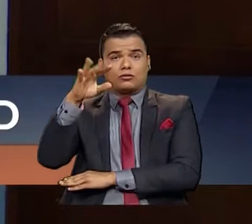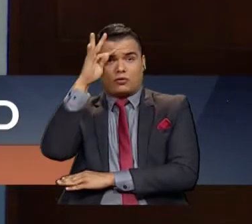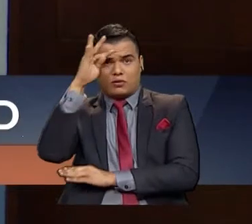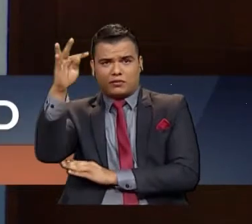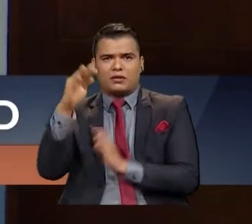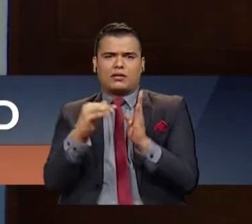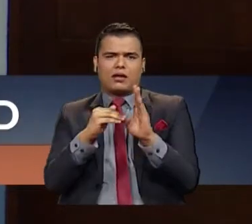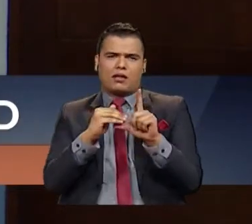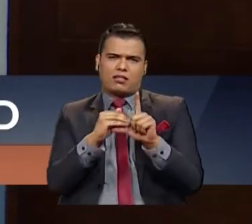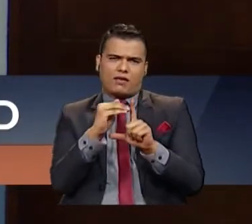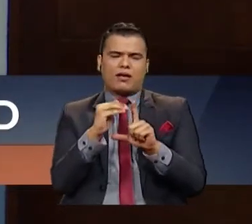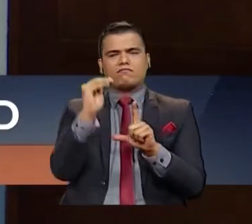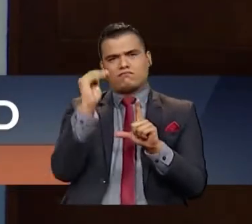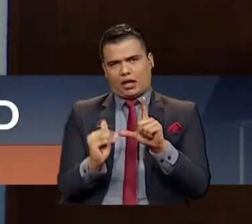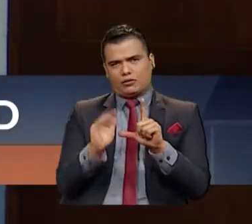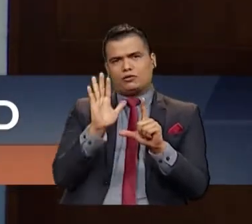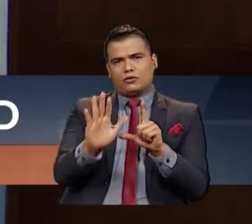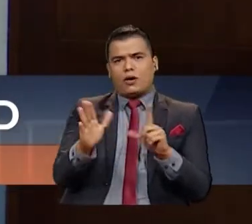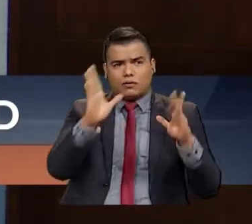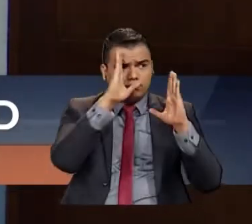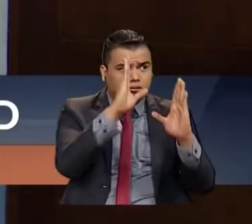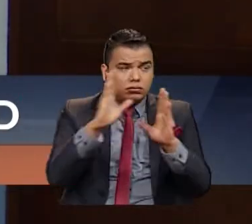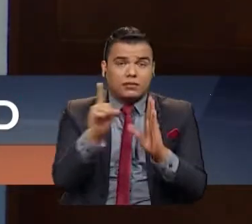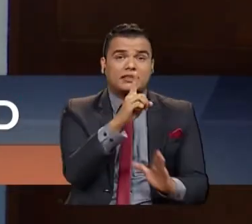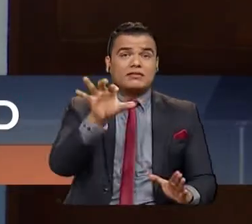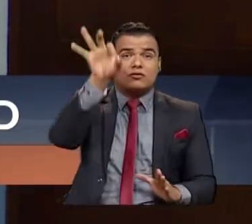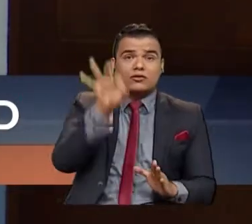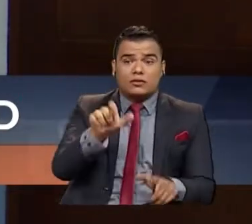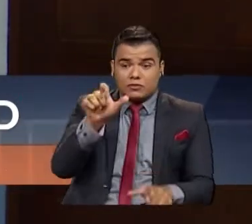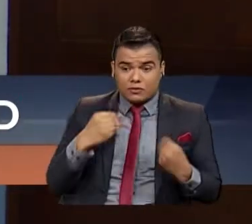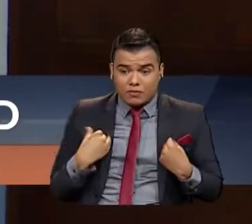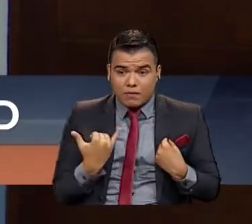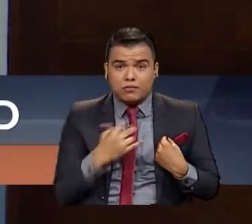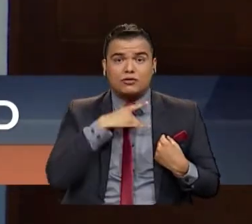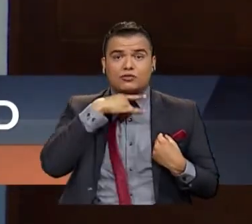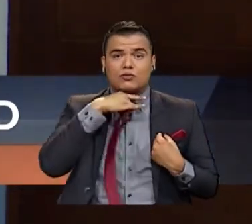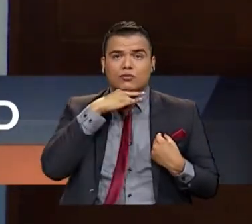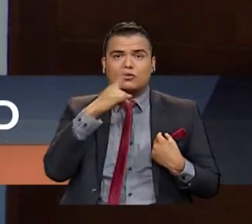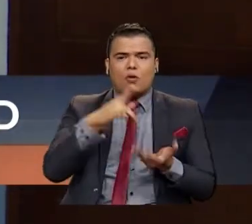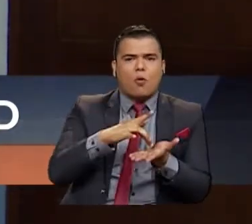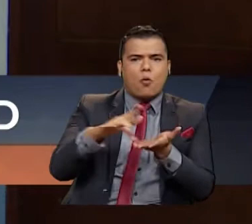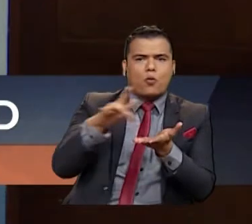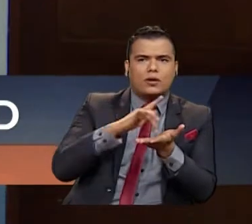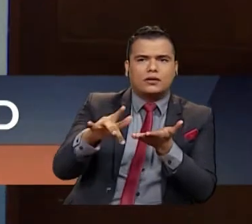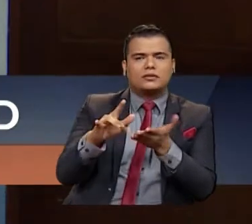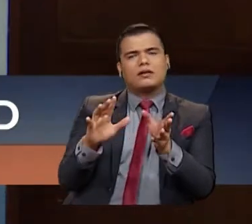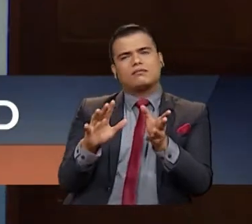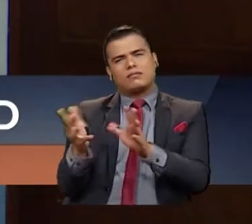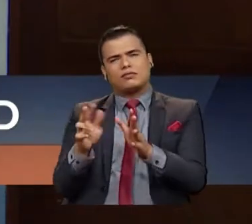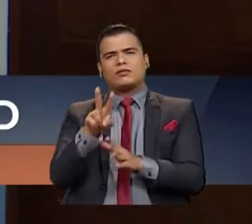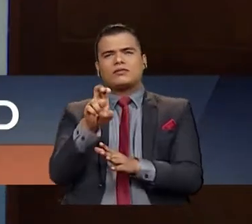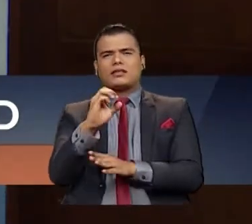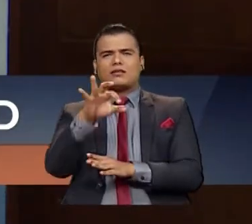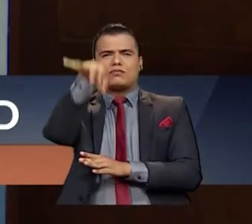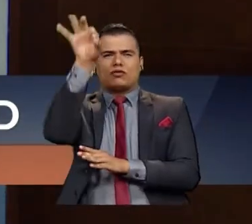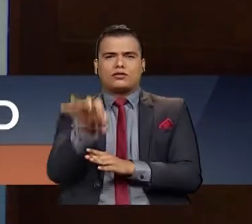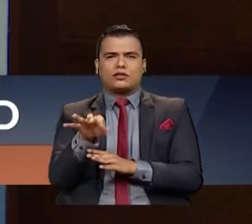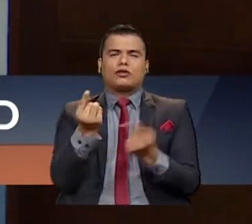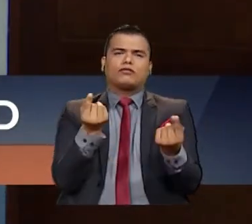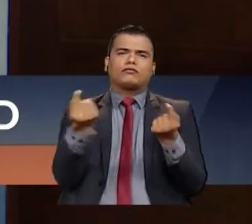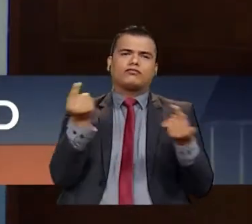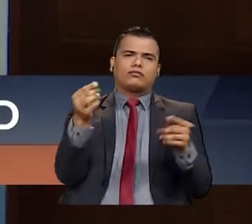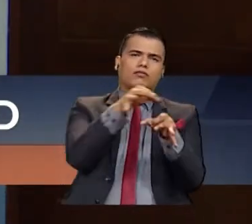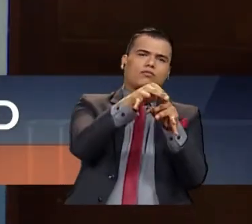baja complejidad, atiende al 100% de la población en el área de urgencias y más o menos un 70% de